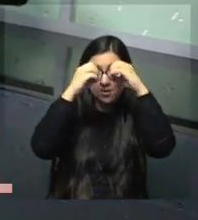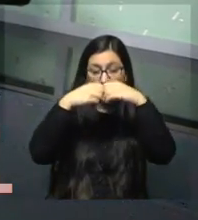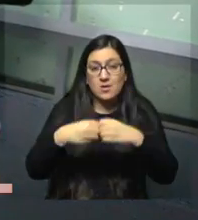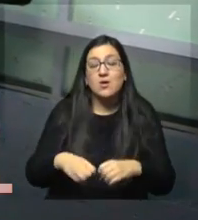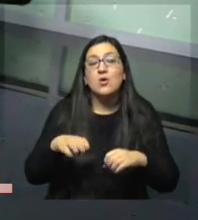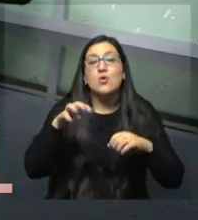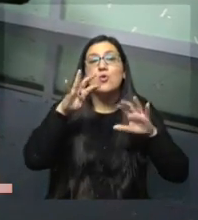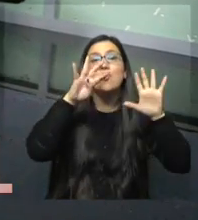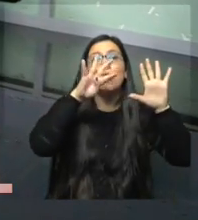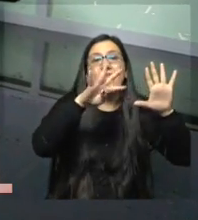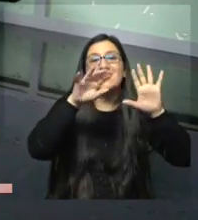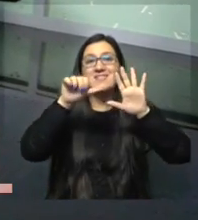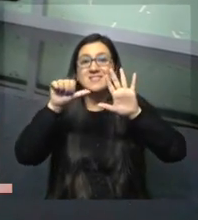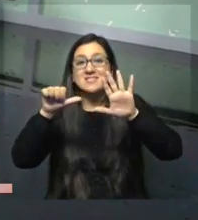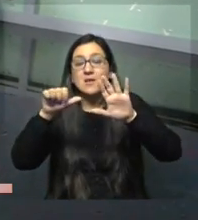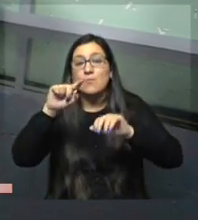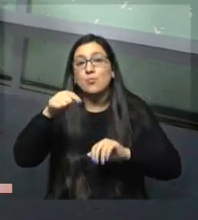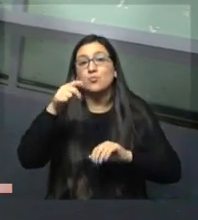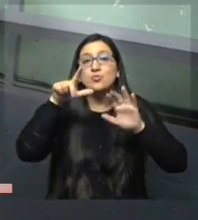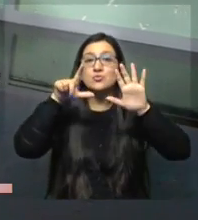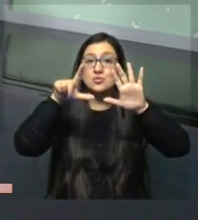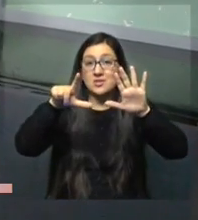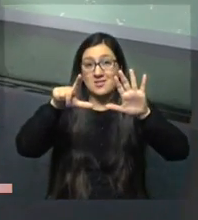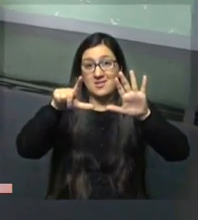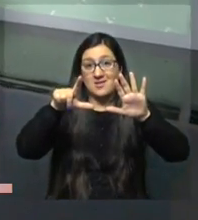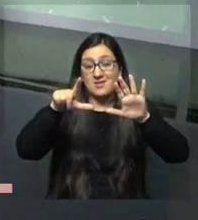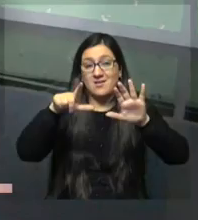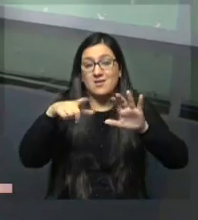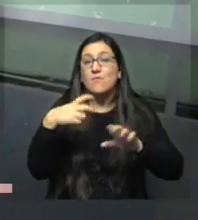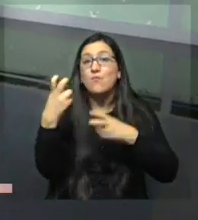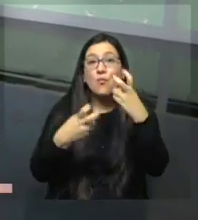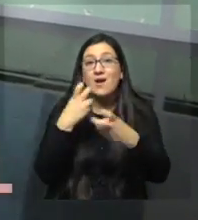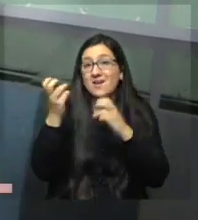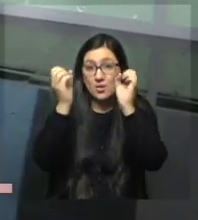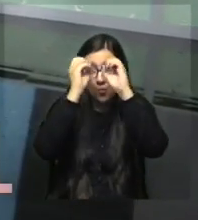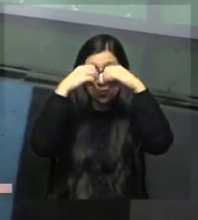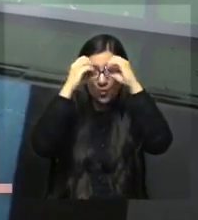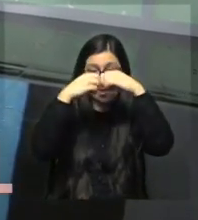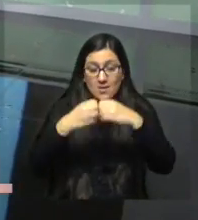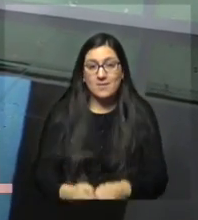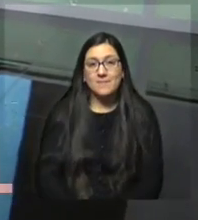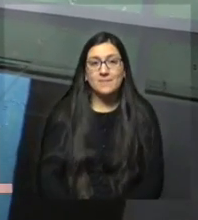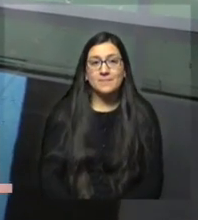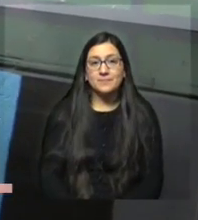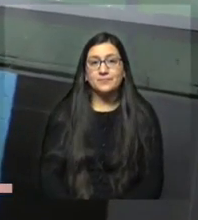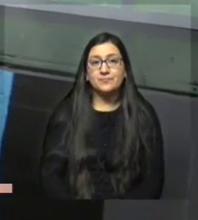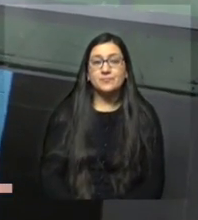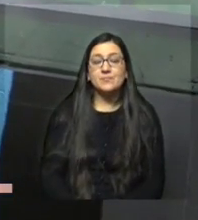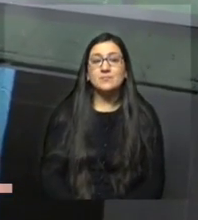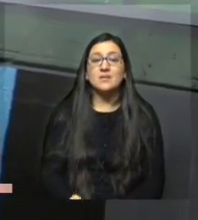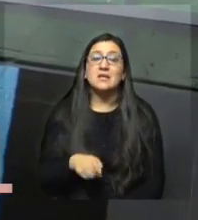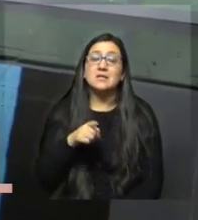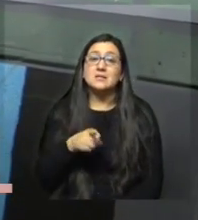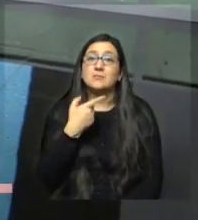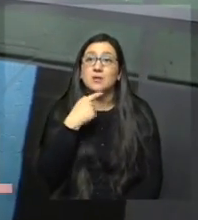ser exactos. Uf. A fecha de agosto del 2022. O sea, sacarle toda la carga de que si lo quieren hacer, pueden hacerlo. Claro. Te